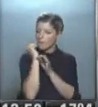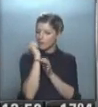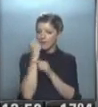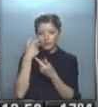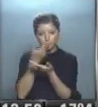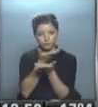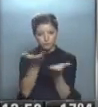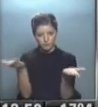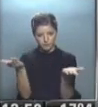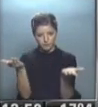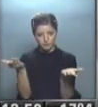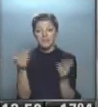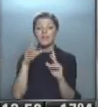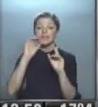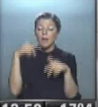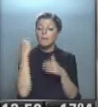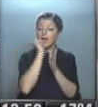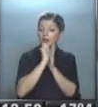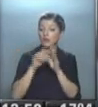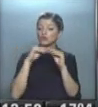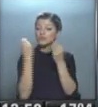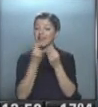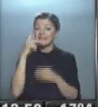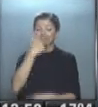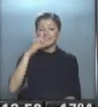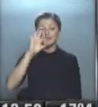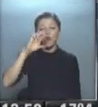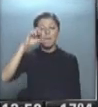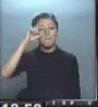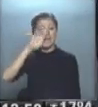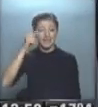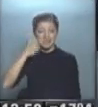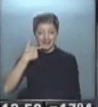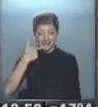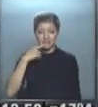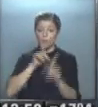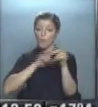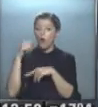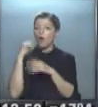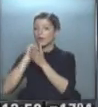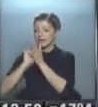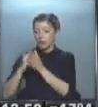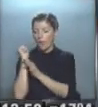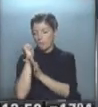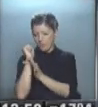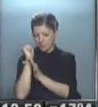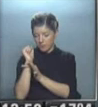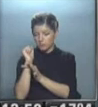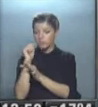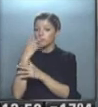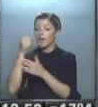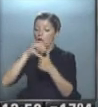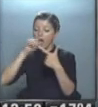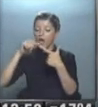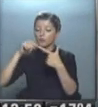obra musical, nuestro personaje escribió tres óperas con libreto de autores como Alberto Girri y Manuel Mujica Lainez. Esta última